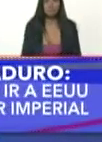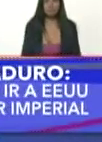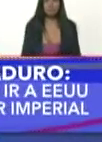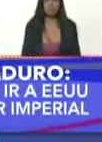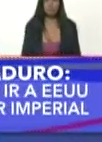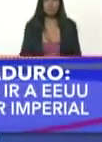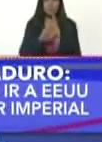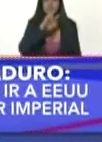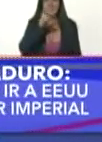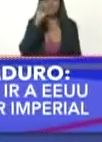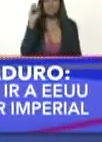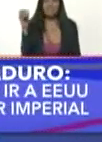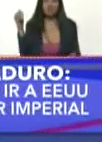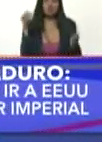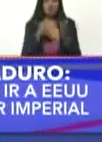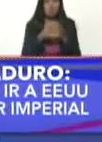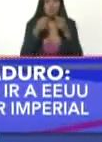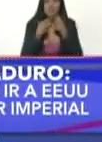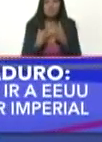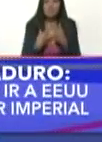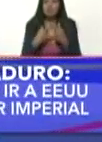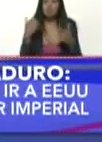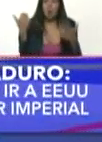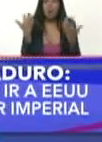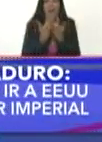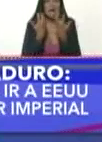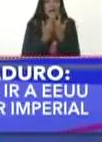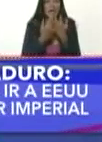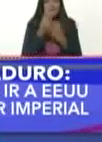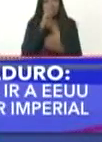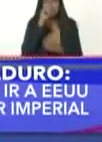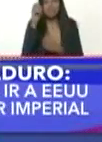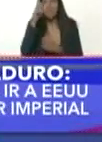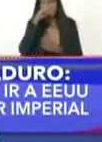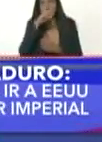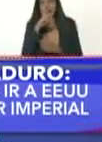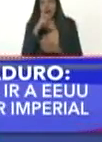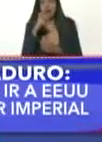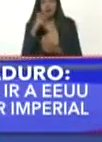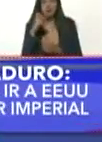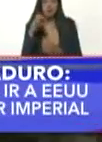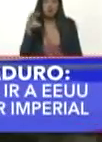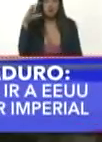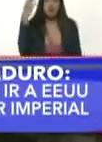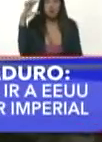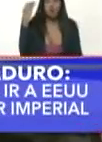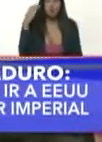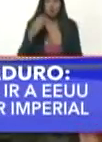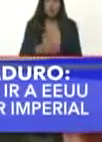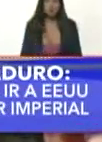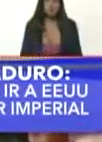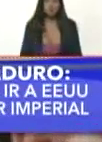300.000 desaparecidos, producto de la guerra de 70 años en Colombia.